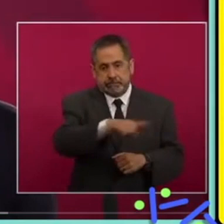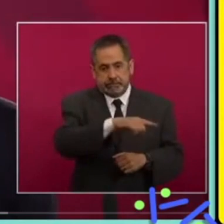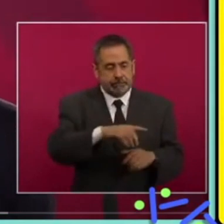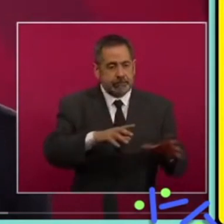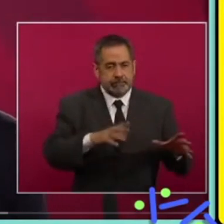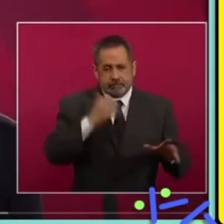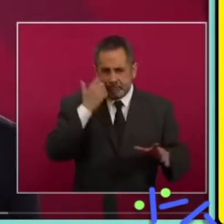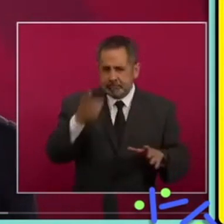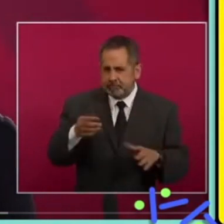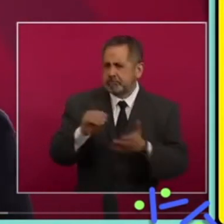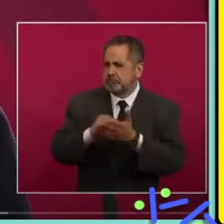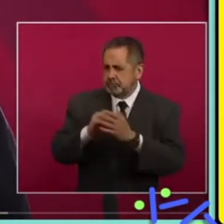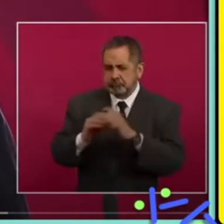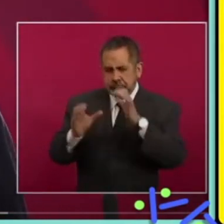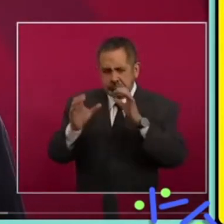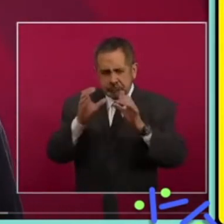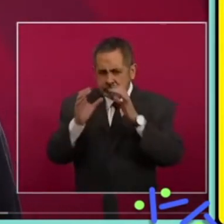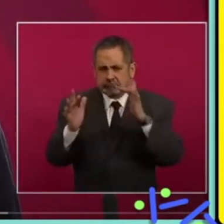mantuviese la comunicación